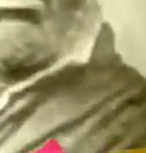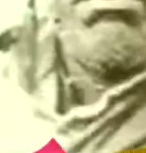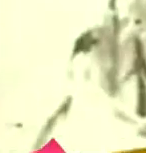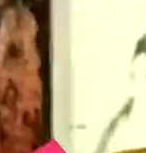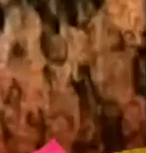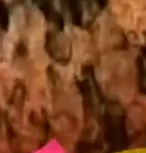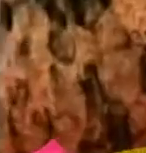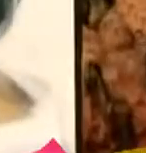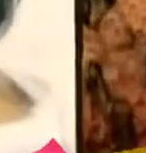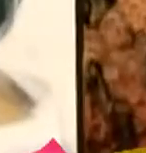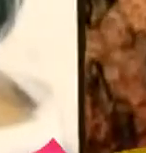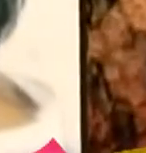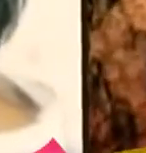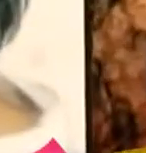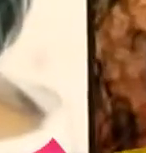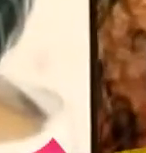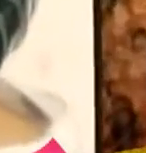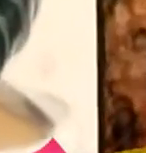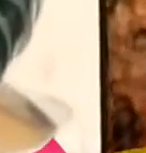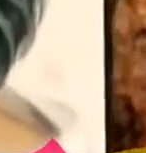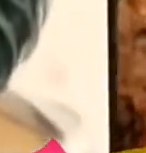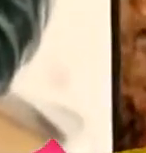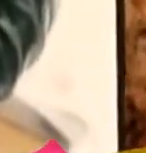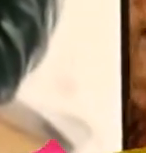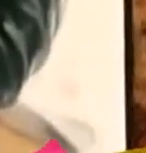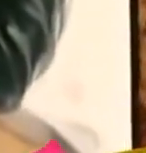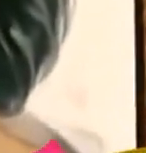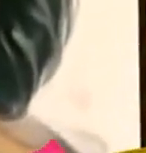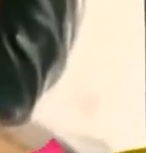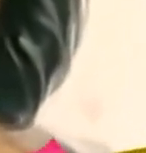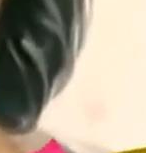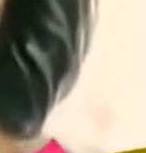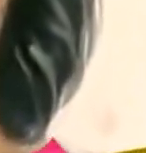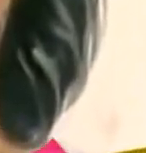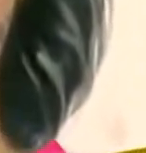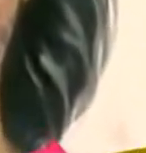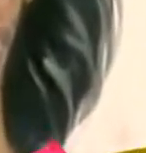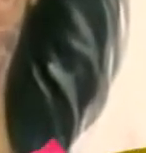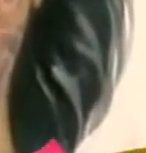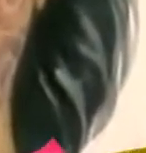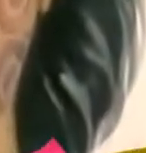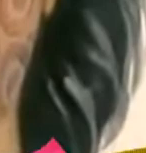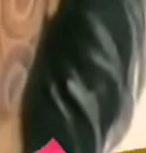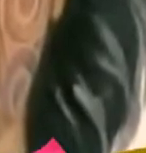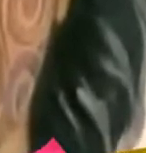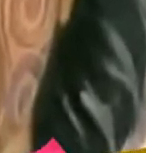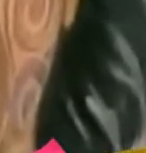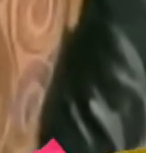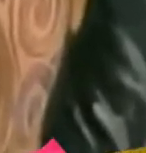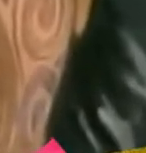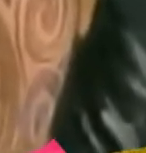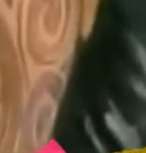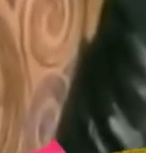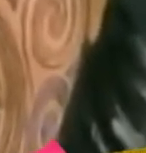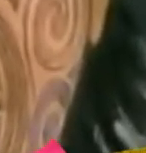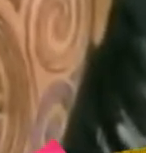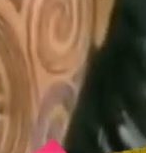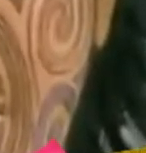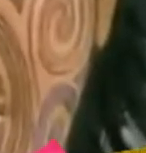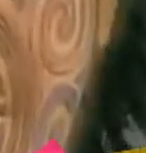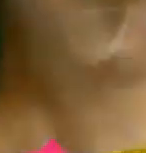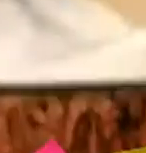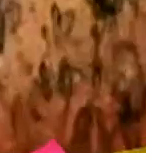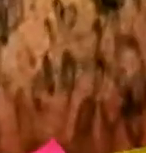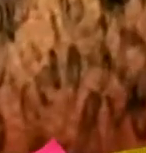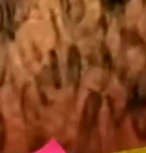que se posiciona cada vez más dentro del mundo de la moda. Hace más de 20 años fue descubierto en un glaciar en la frontera entre Austria